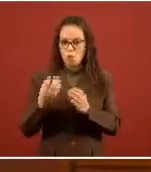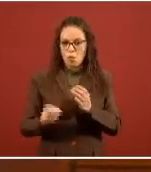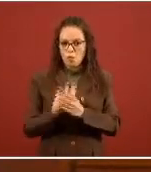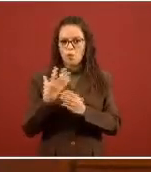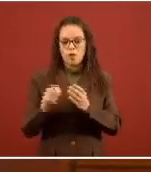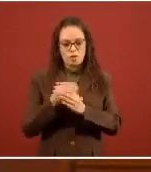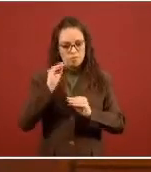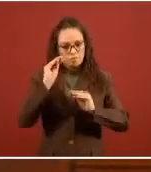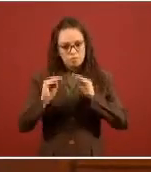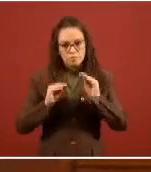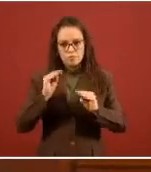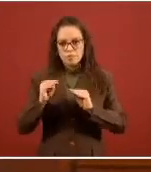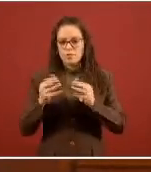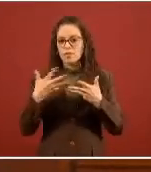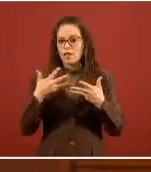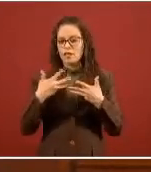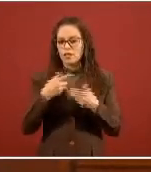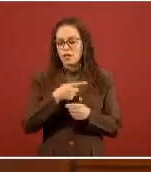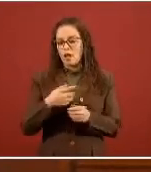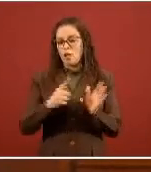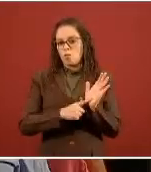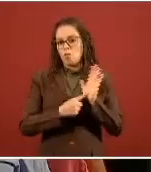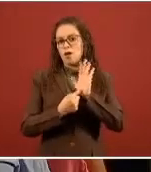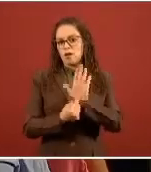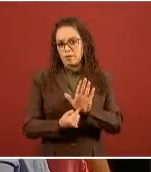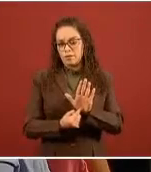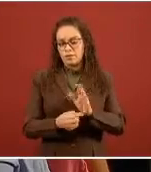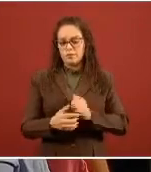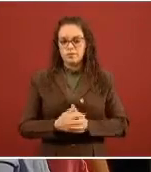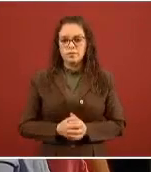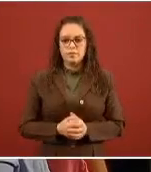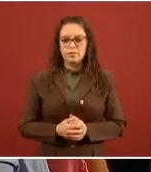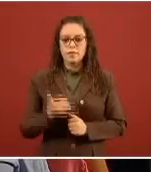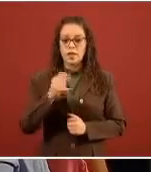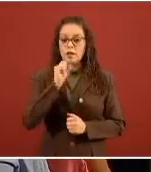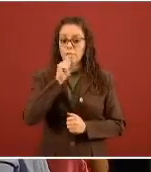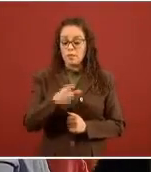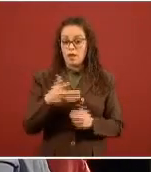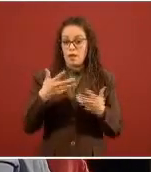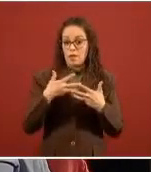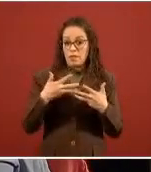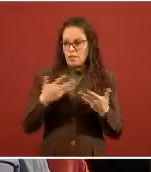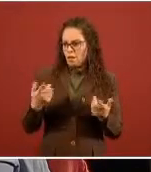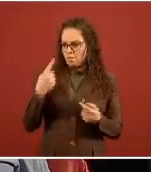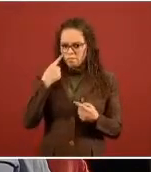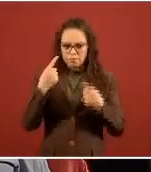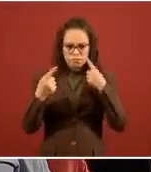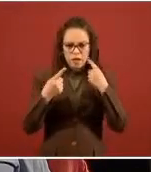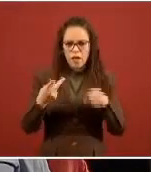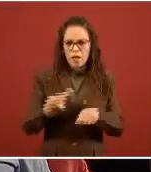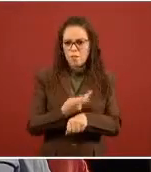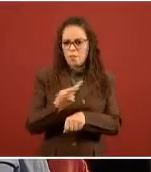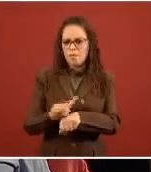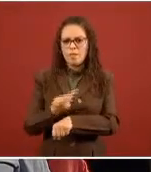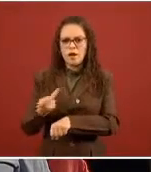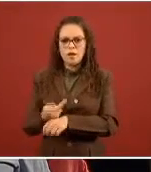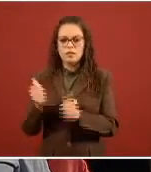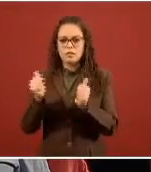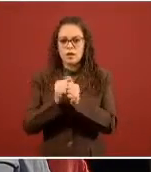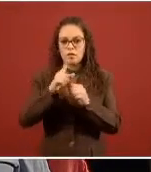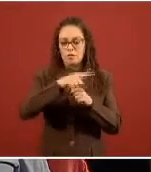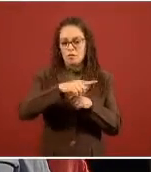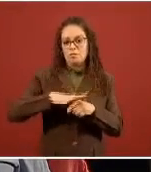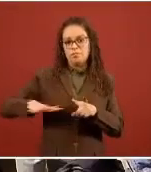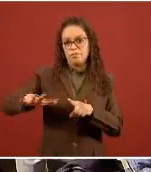surgiendo nueva evidencia y conforme vayamos también identificando qué está pasando con nuestra propia